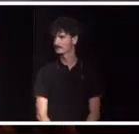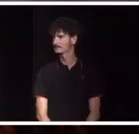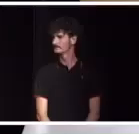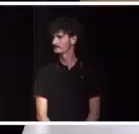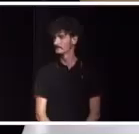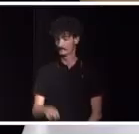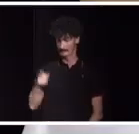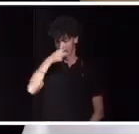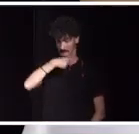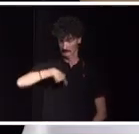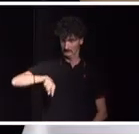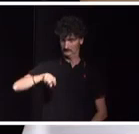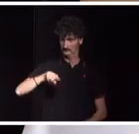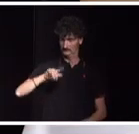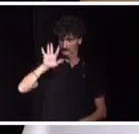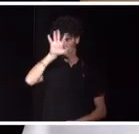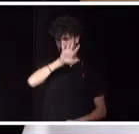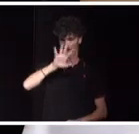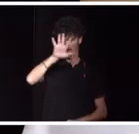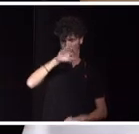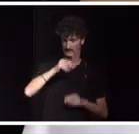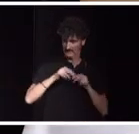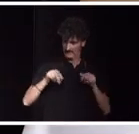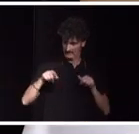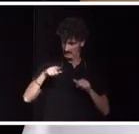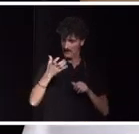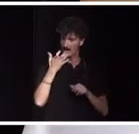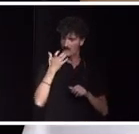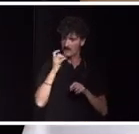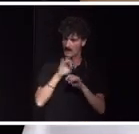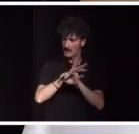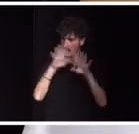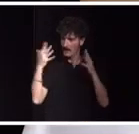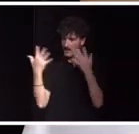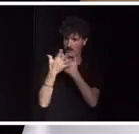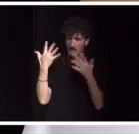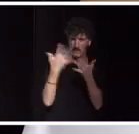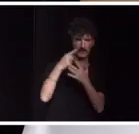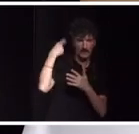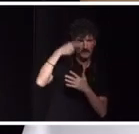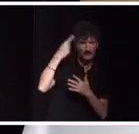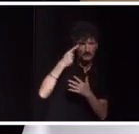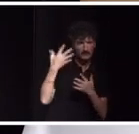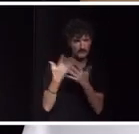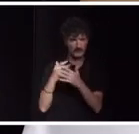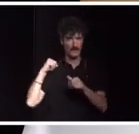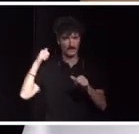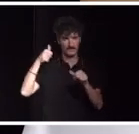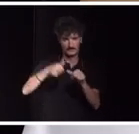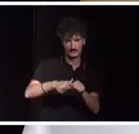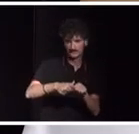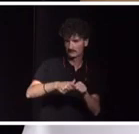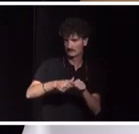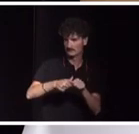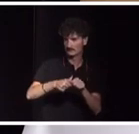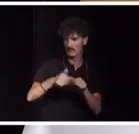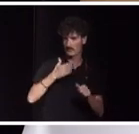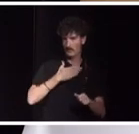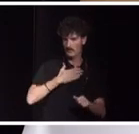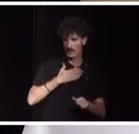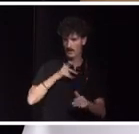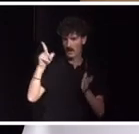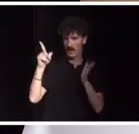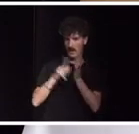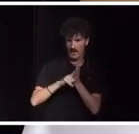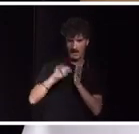Nuestra tierra es uno de los ejemplos más claros de mezcla cultural, de tradiciones propias, que tiene lengua, que tiene